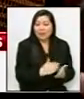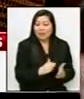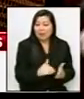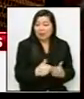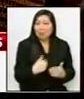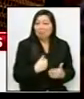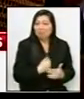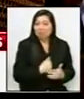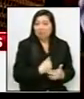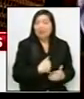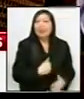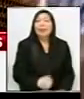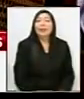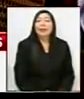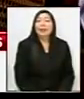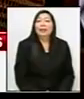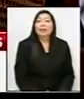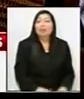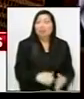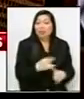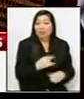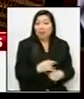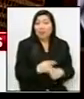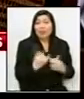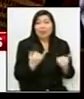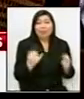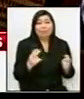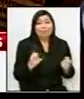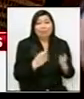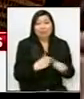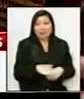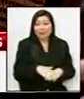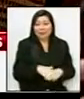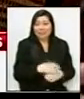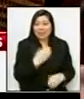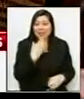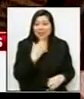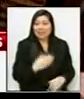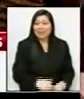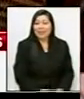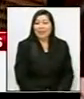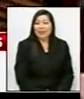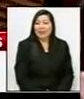también particularmente voy a recibir mi voto en cuanto a este punto de organización criminal. Muchas gracias.